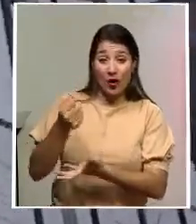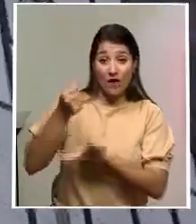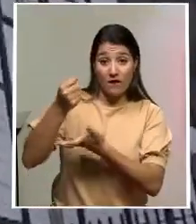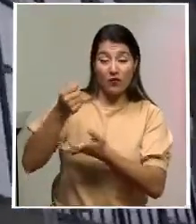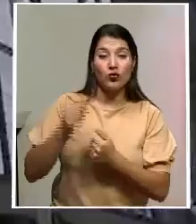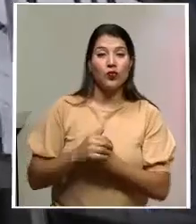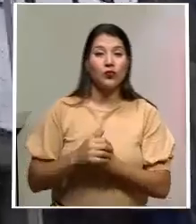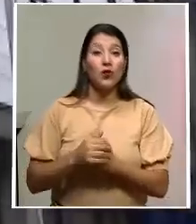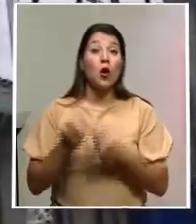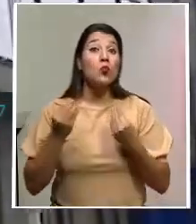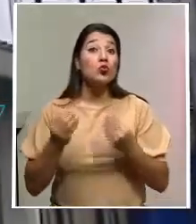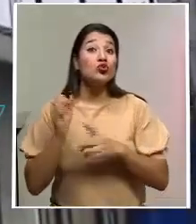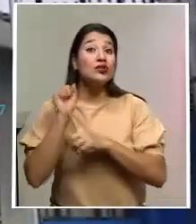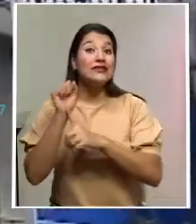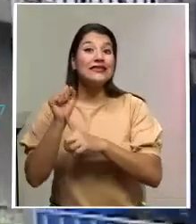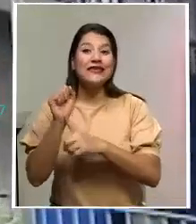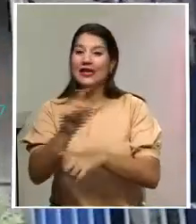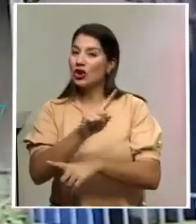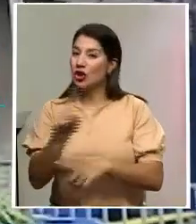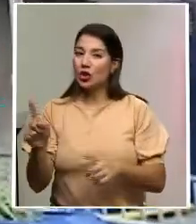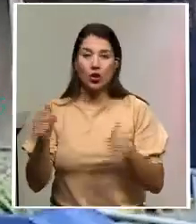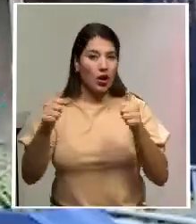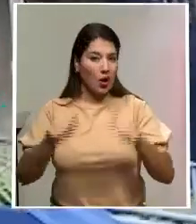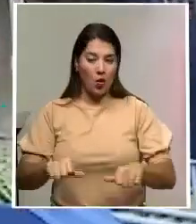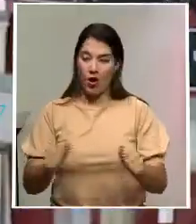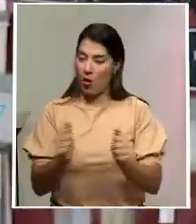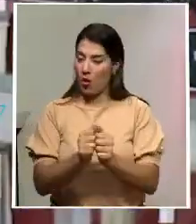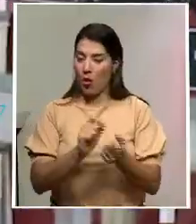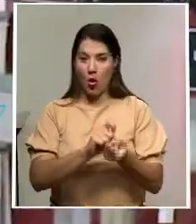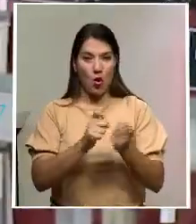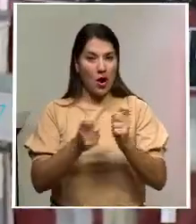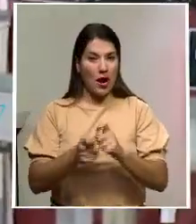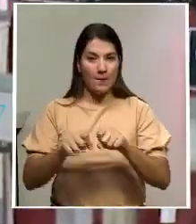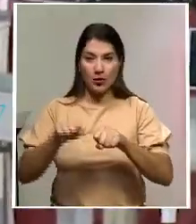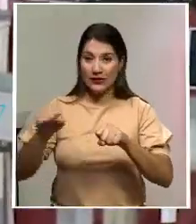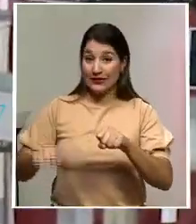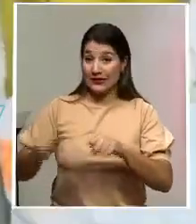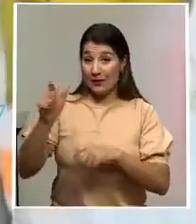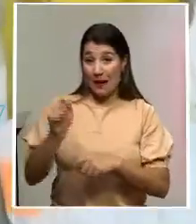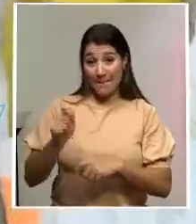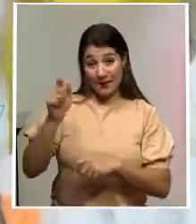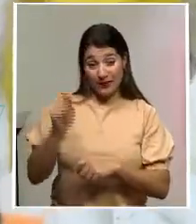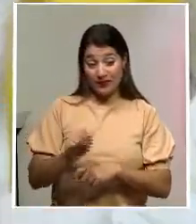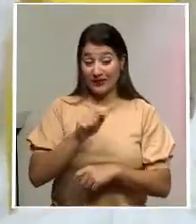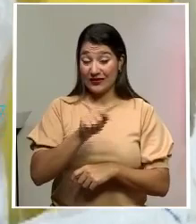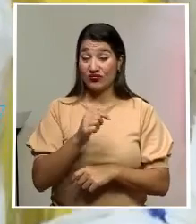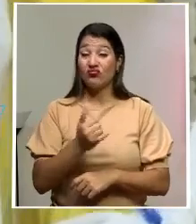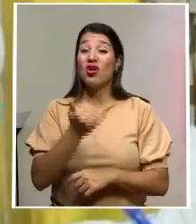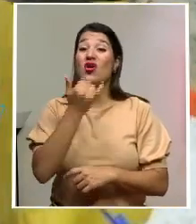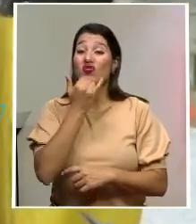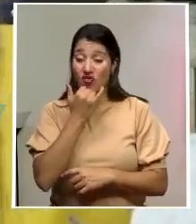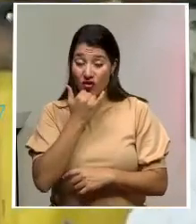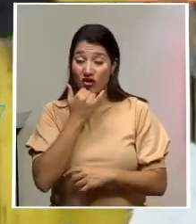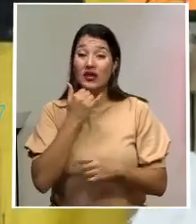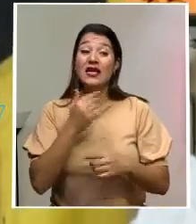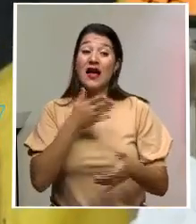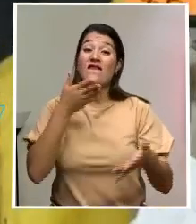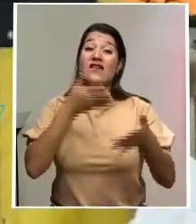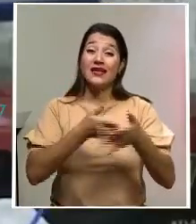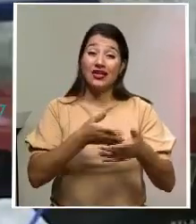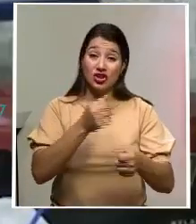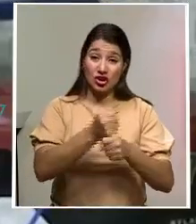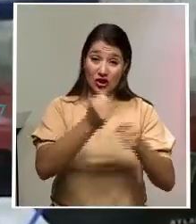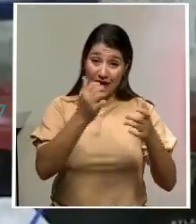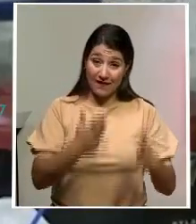sindicatos que se oponen a esta reforma y afirman que hacerlo en estos momentos de pandemia es un error histórico y un golpe a la clase trabajadora que